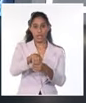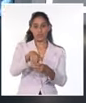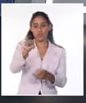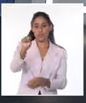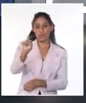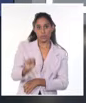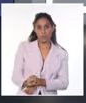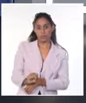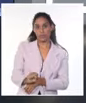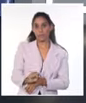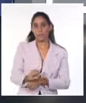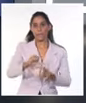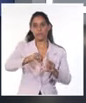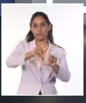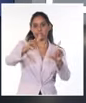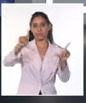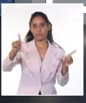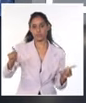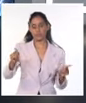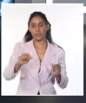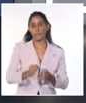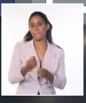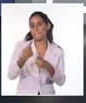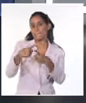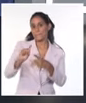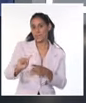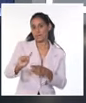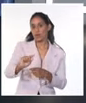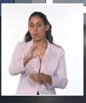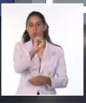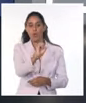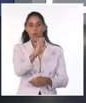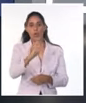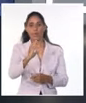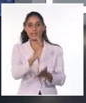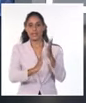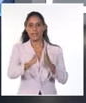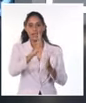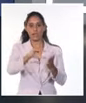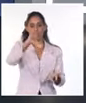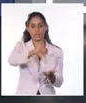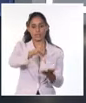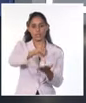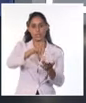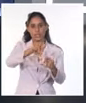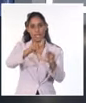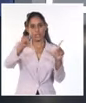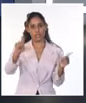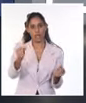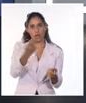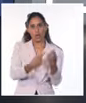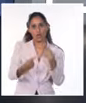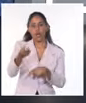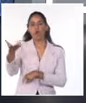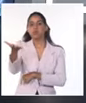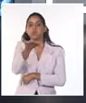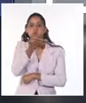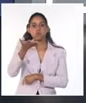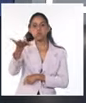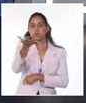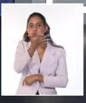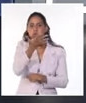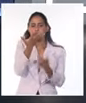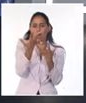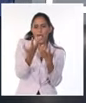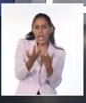a lo largo de todo nuestro territorio pero para la parte occidental y central influye ya una masa de aire un poco más seca que en